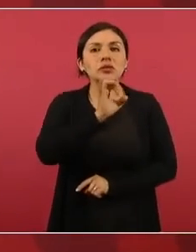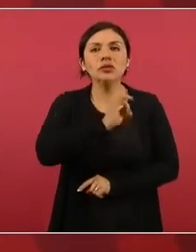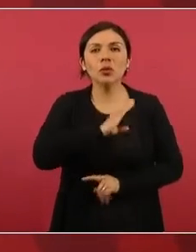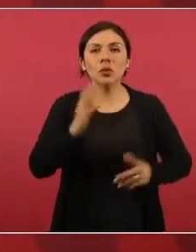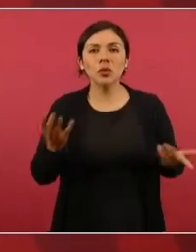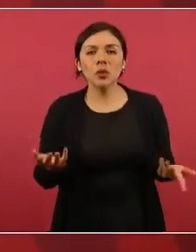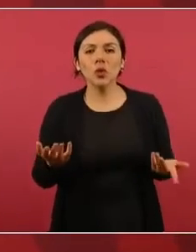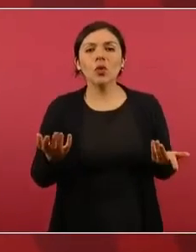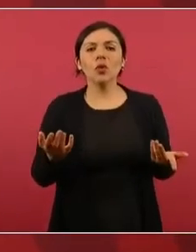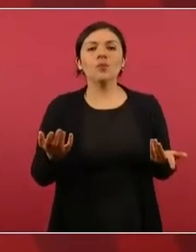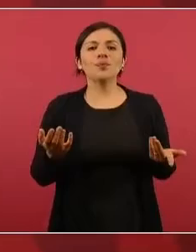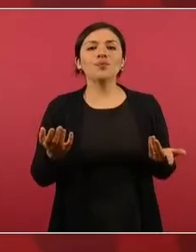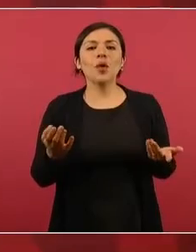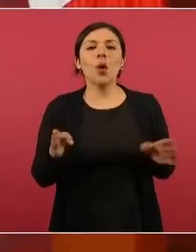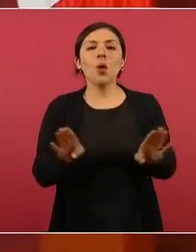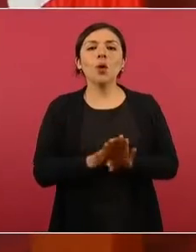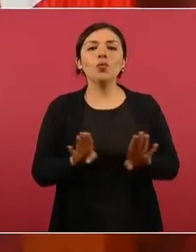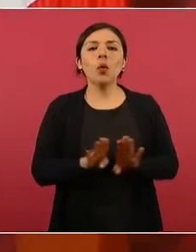de